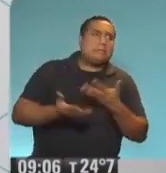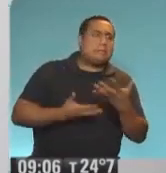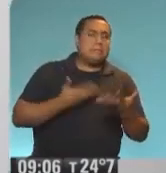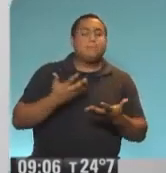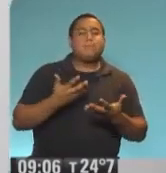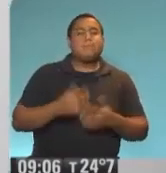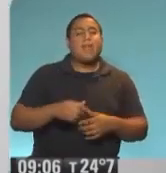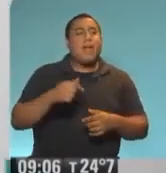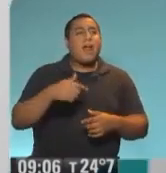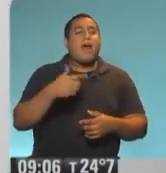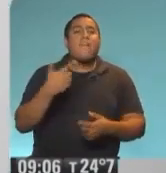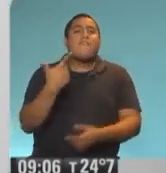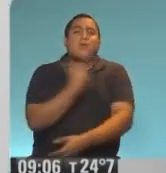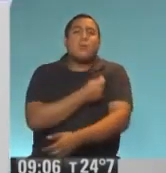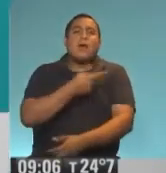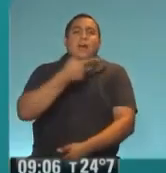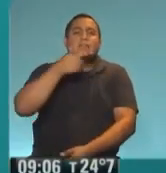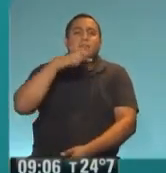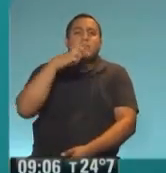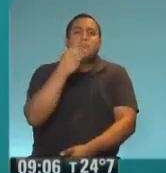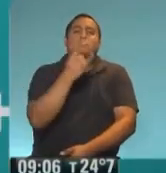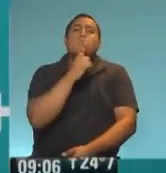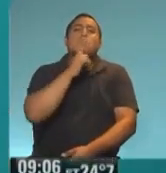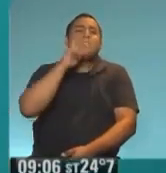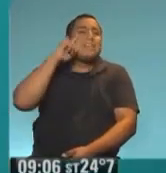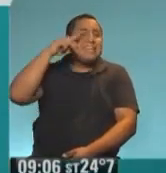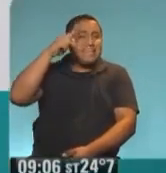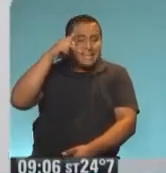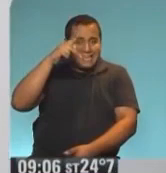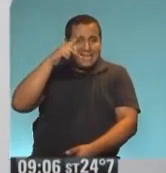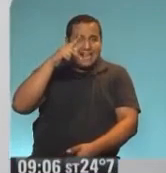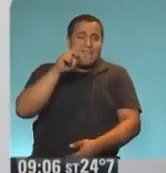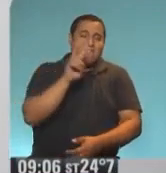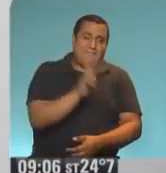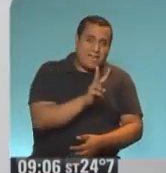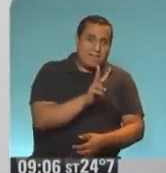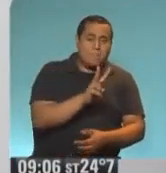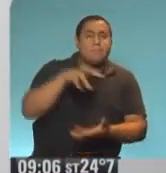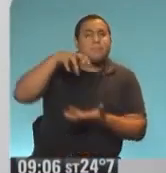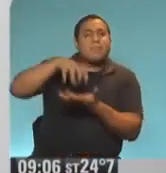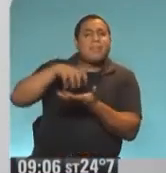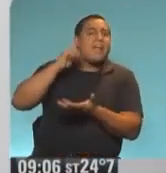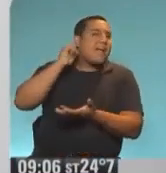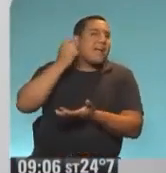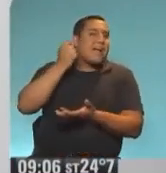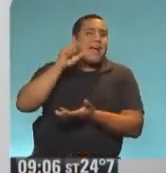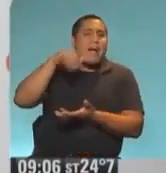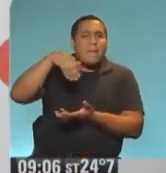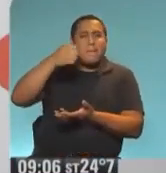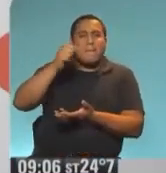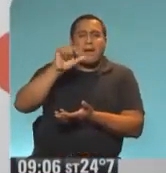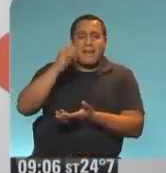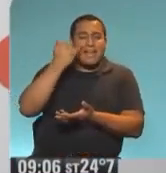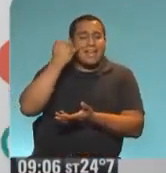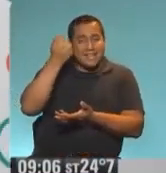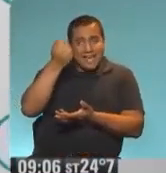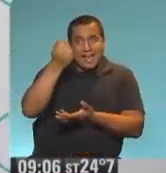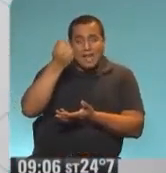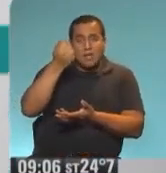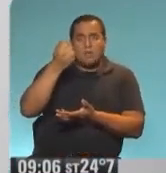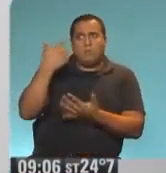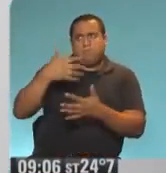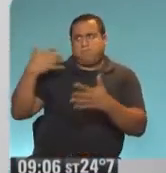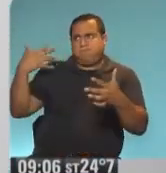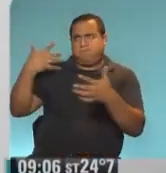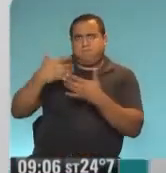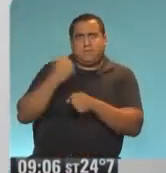la vacuna Sputnik V, que es elaborada por un instituto como Gamaleya, con una trayectoria enorme de 100 años aproximadamente. Y